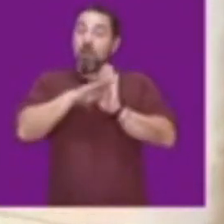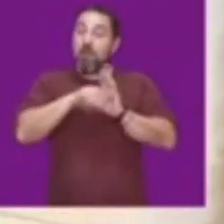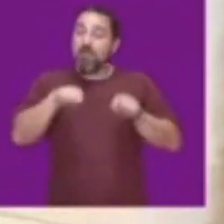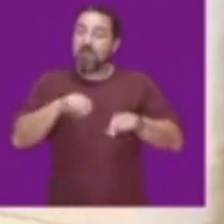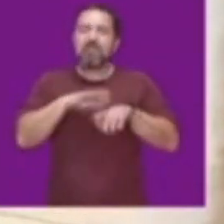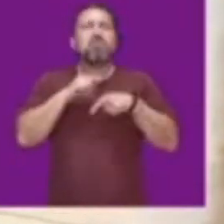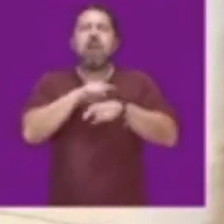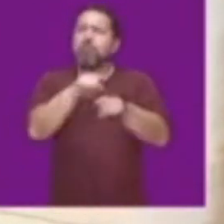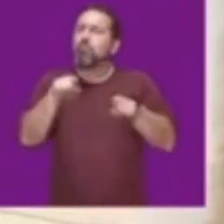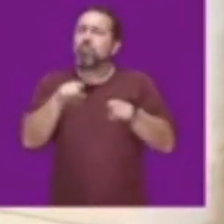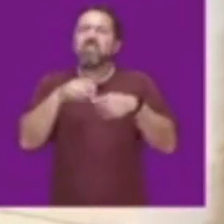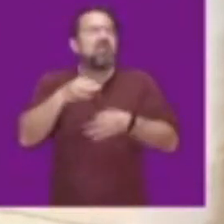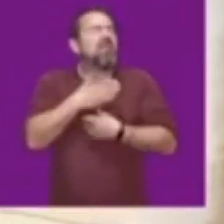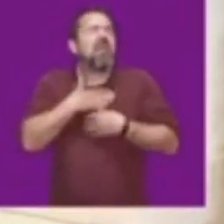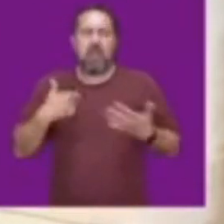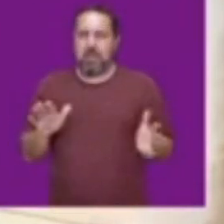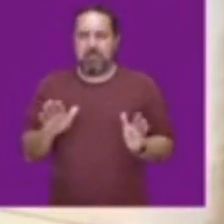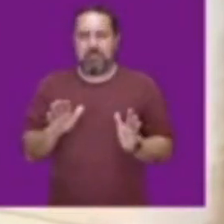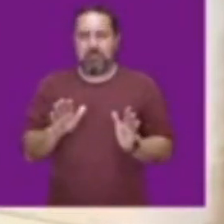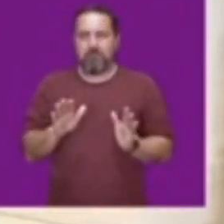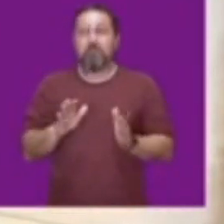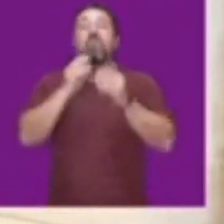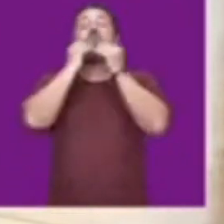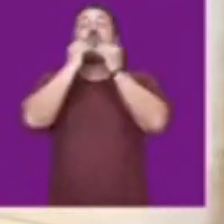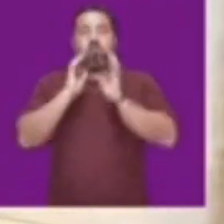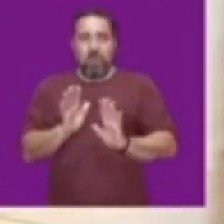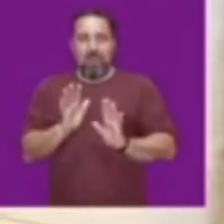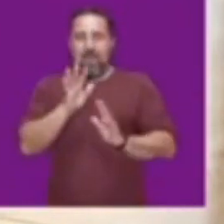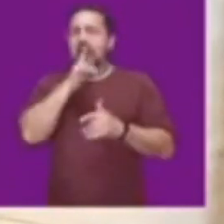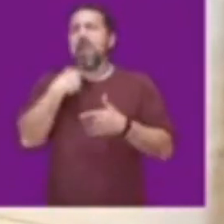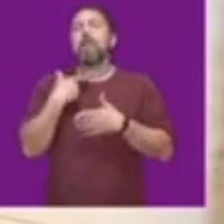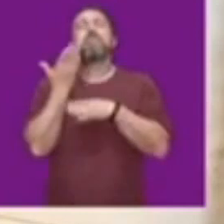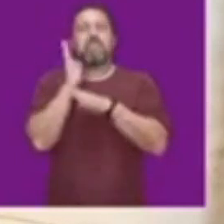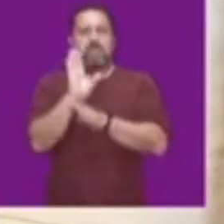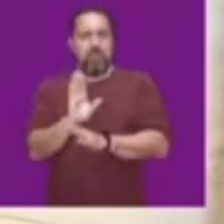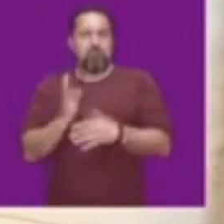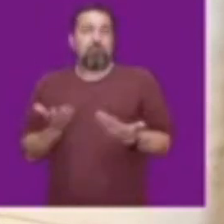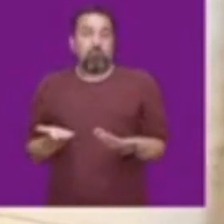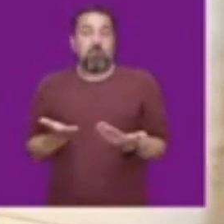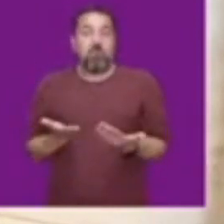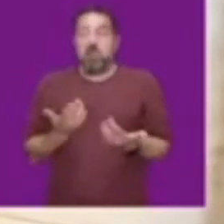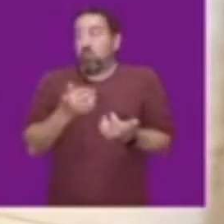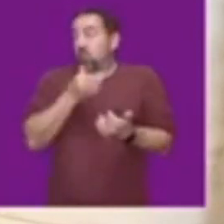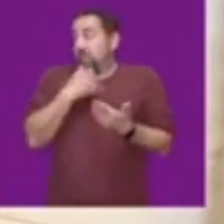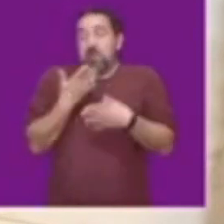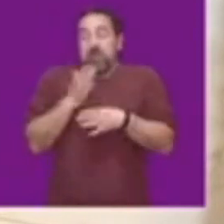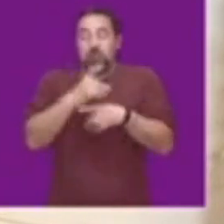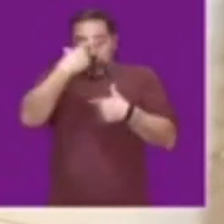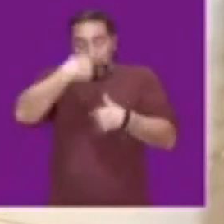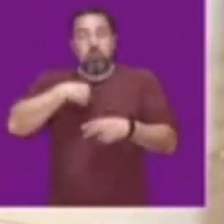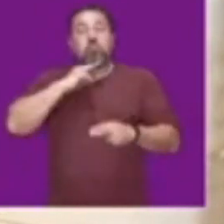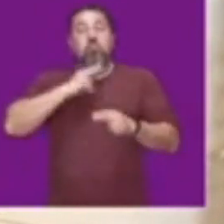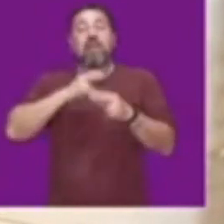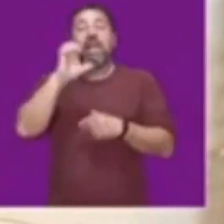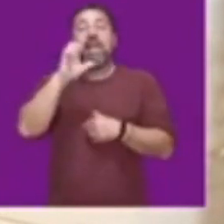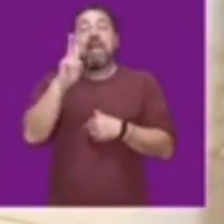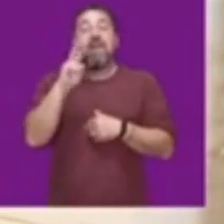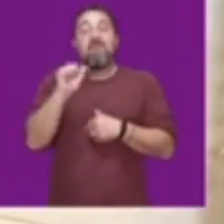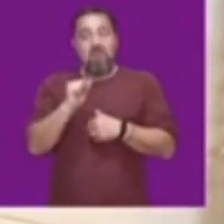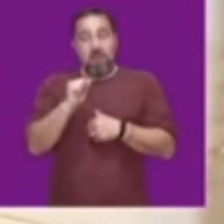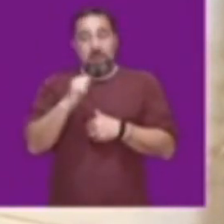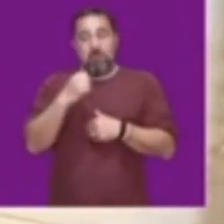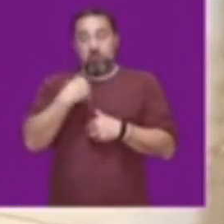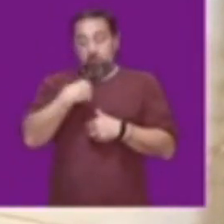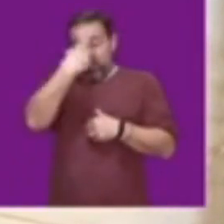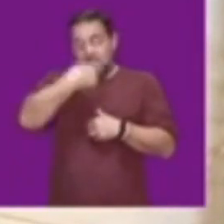para vosotros siempre que queráis. Bueno, nos vamos a presentar, porque apenas nos hemos presentado. Yo soy Eva, que